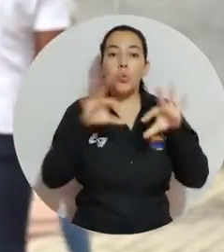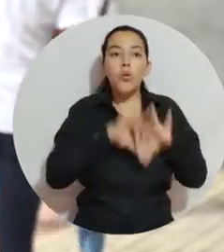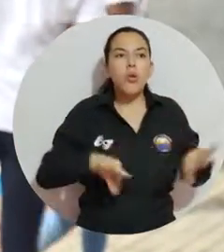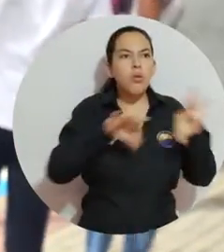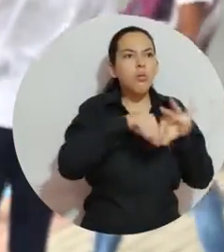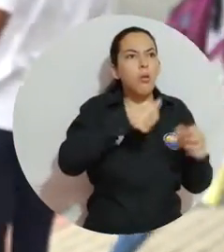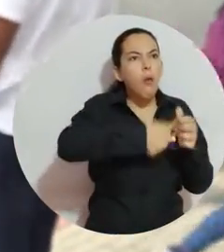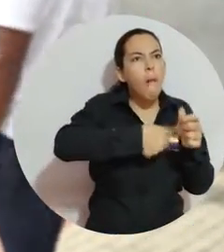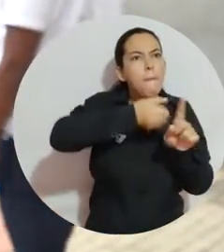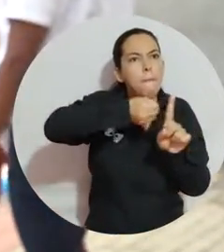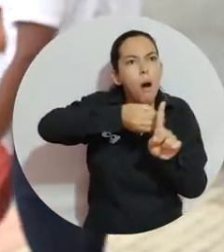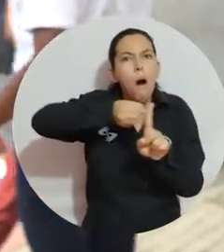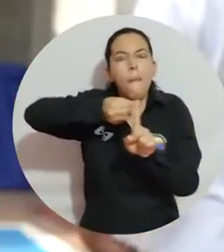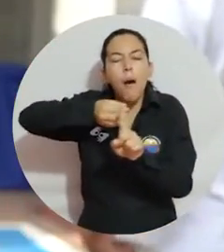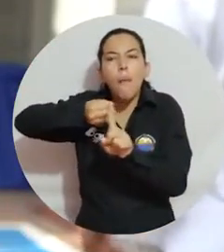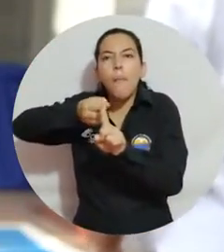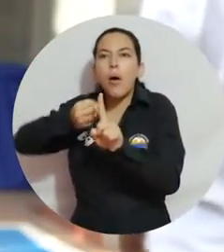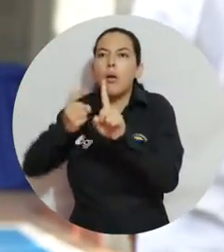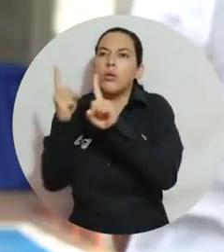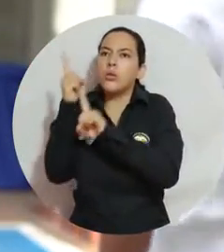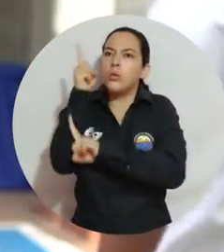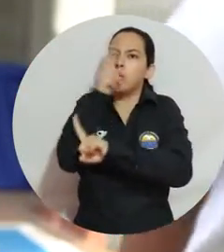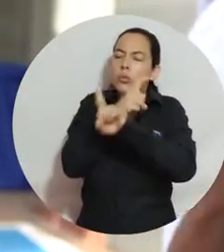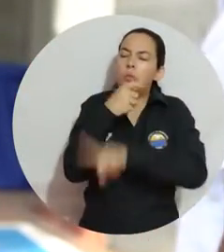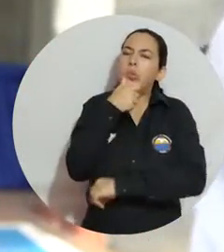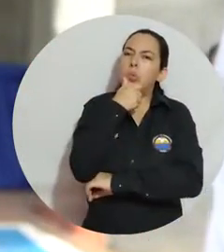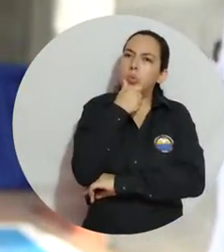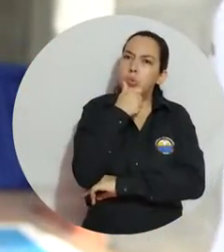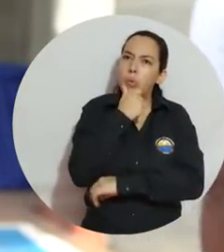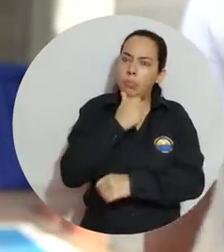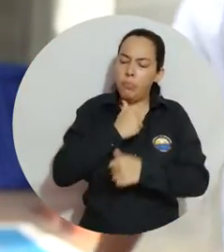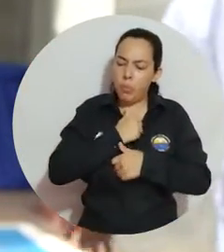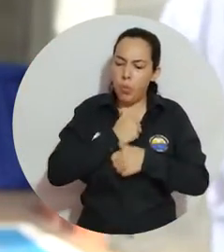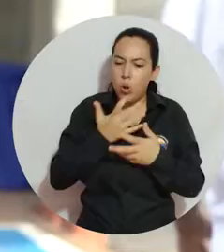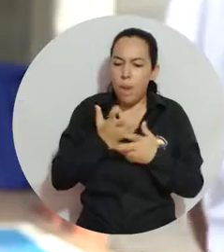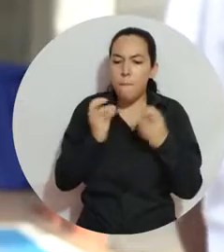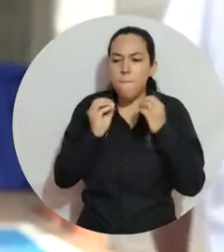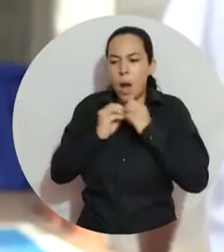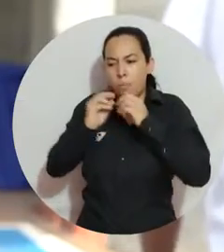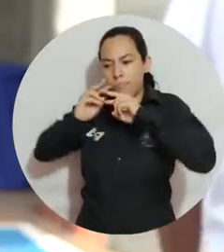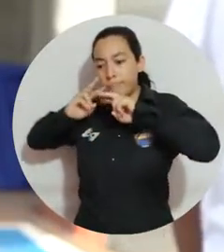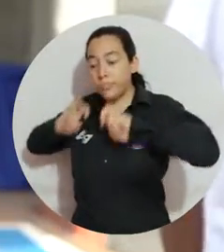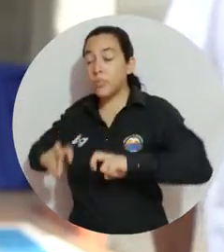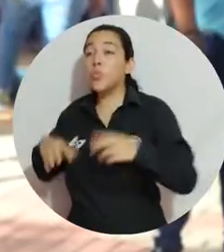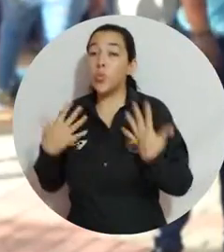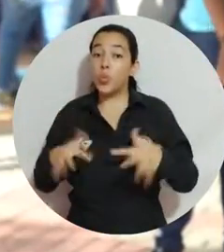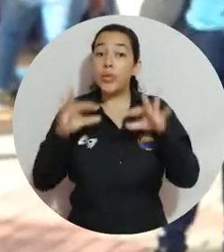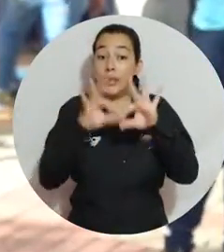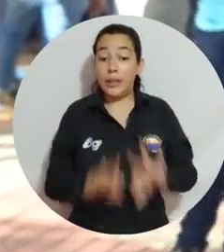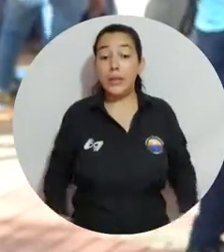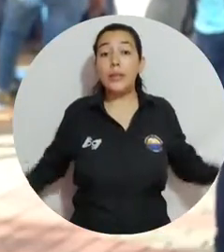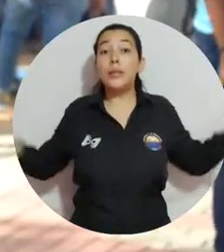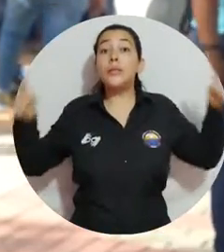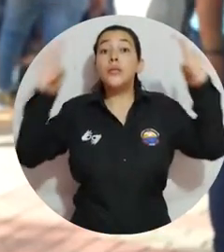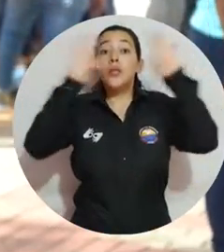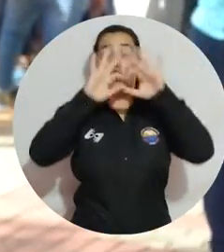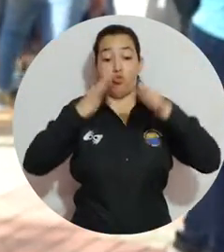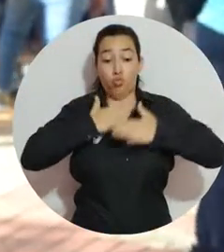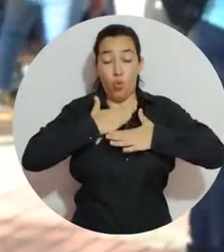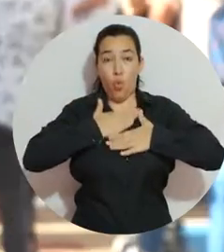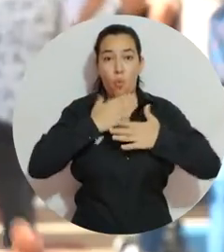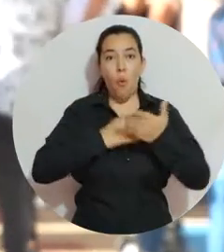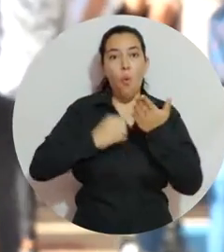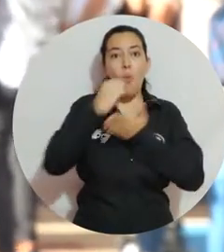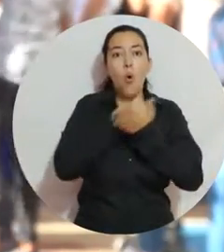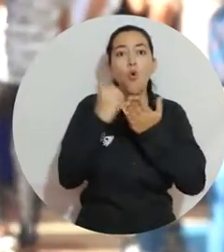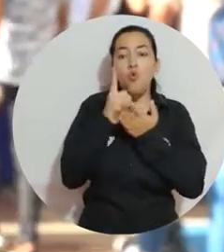cada ponencia que se ha realizado. Siempre te deja como con preguntas, como ganas de investigar más. Para mí es muy importante debido a